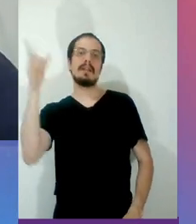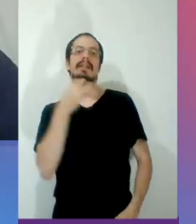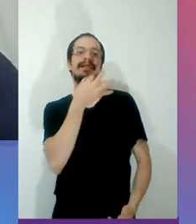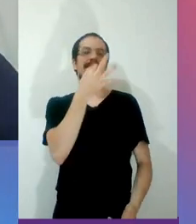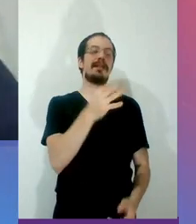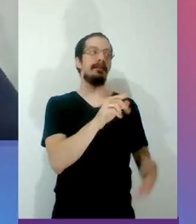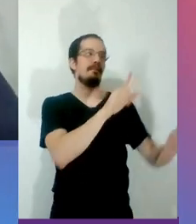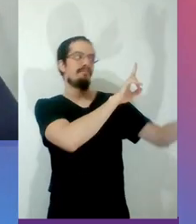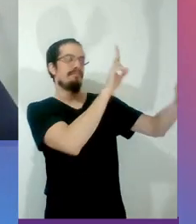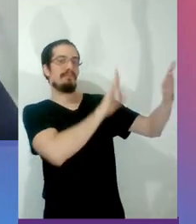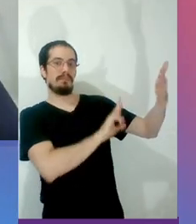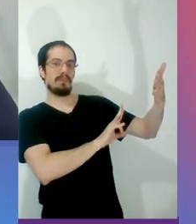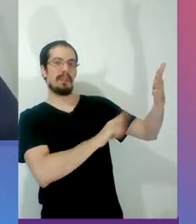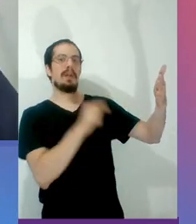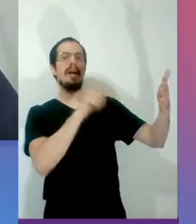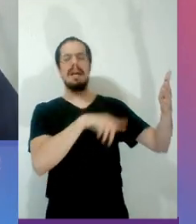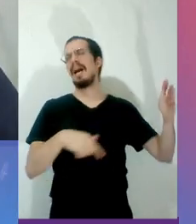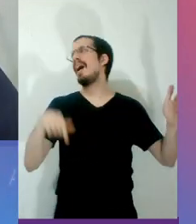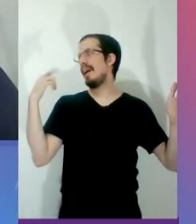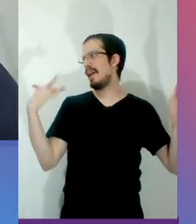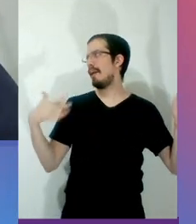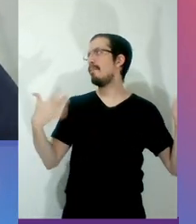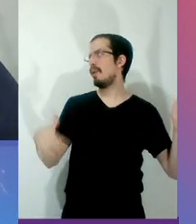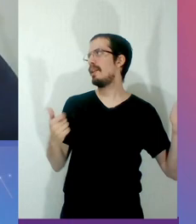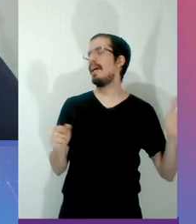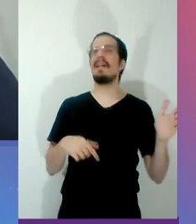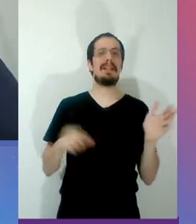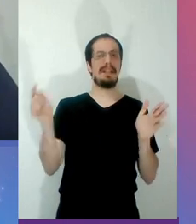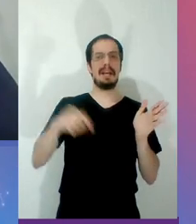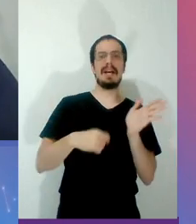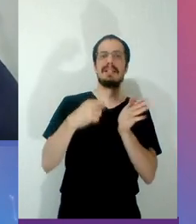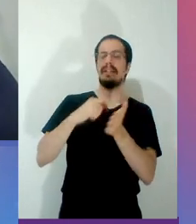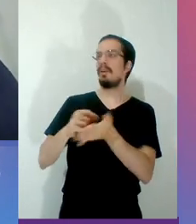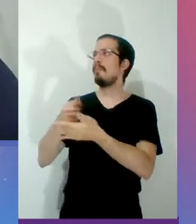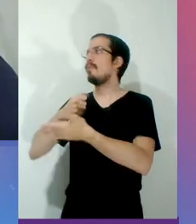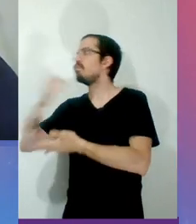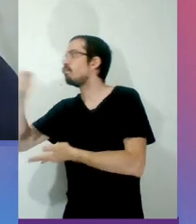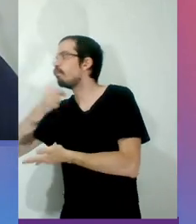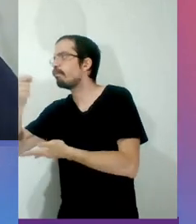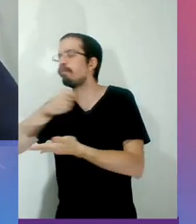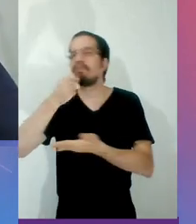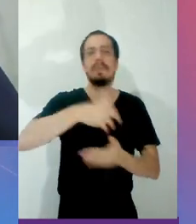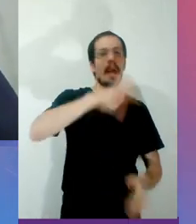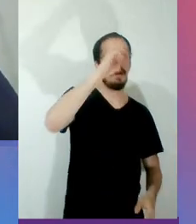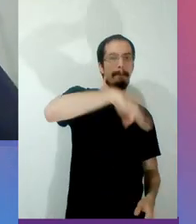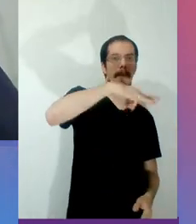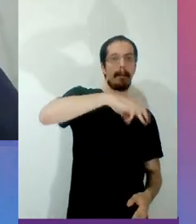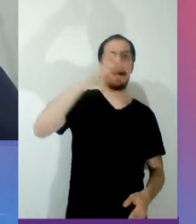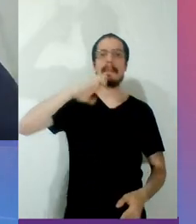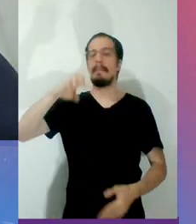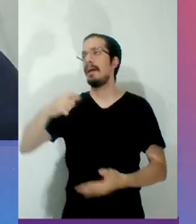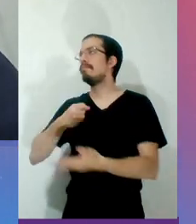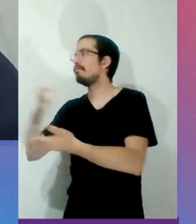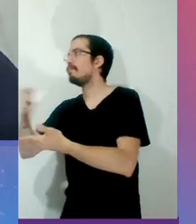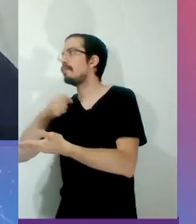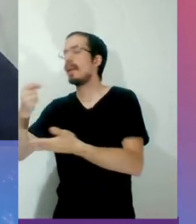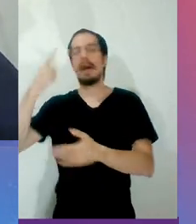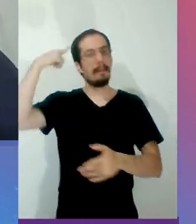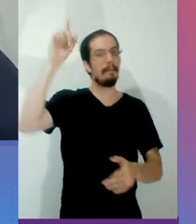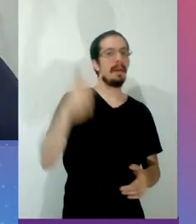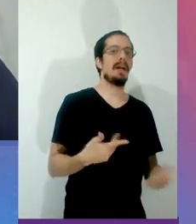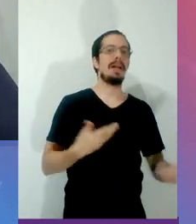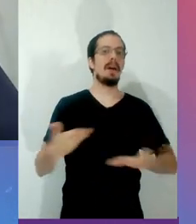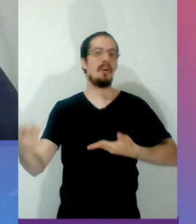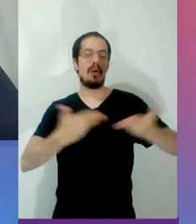sería importante quizás hacer encuestas con los padres y las madres, donde puedan compartir sus